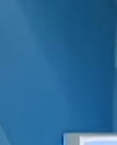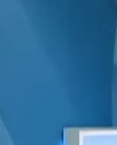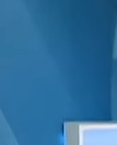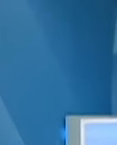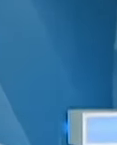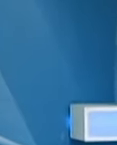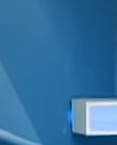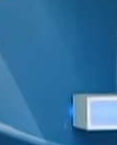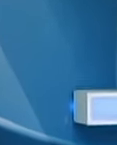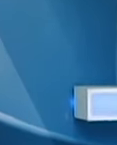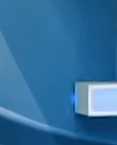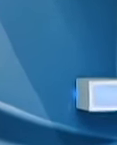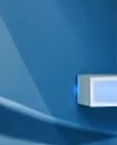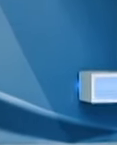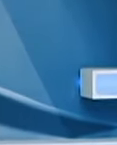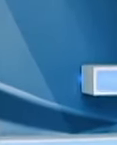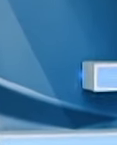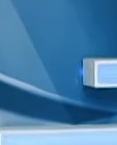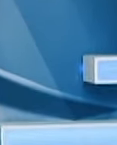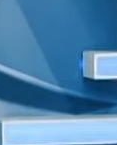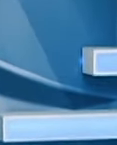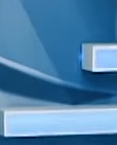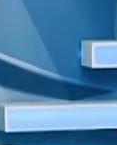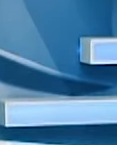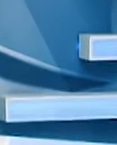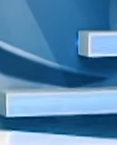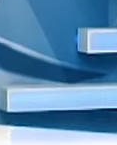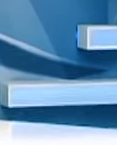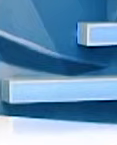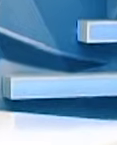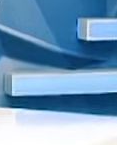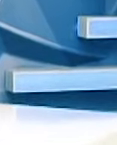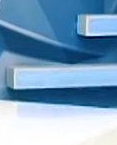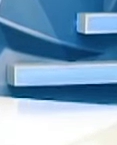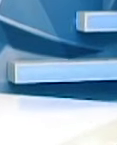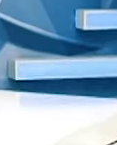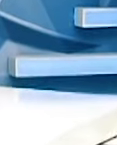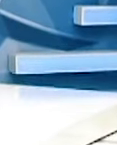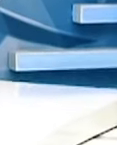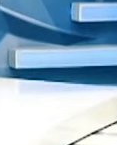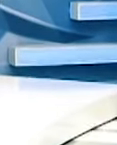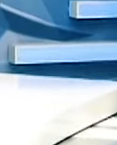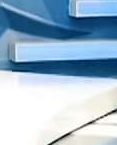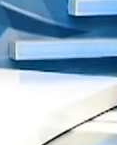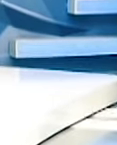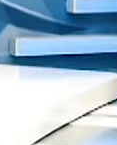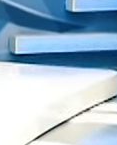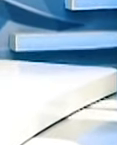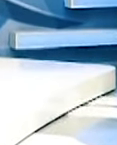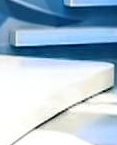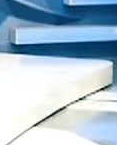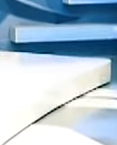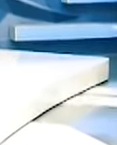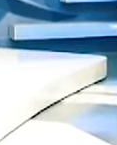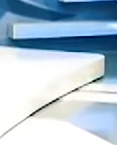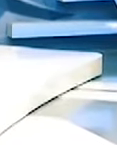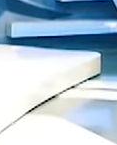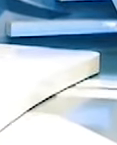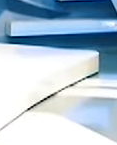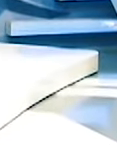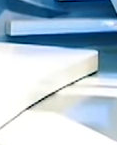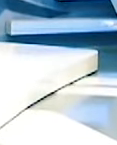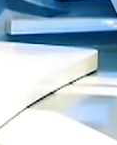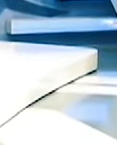Comparta con nosotros sus habilidades. Envía a la línea de WhatsApp de Noti 7 5534 8061 la mejor